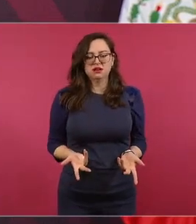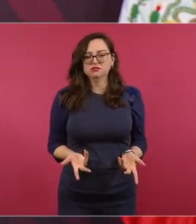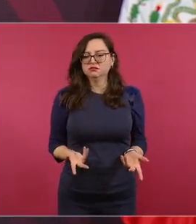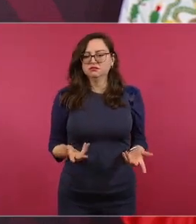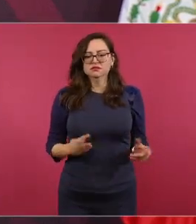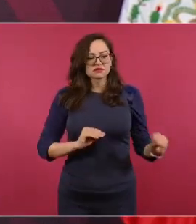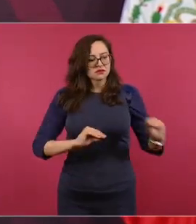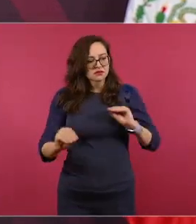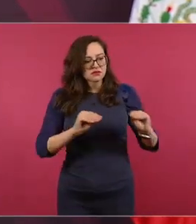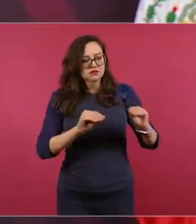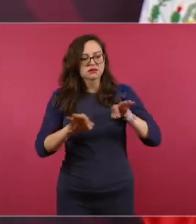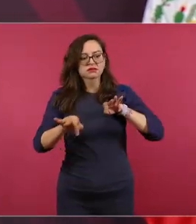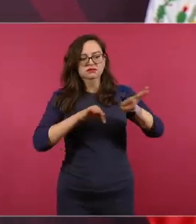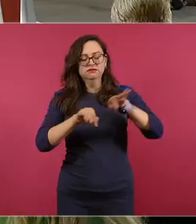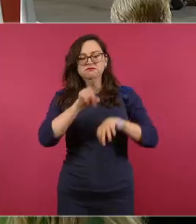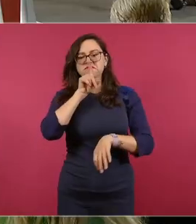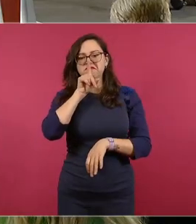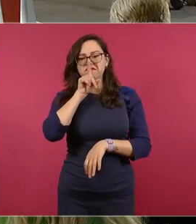improductivos,